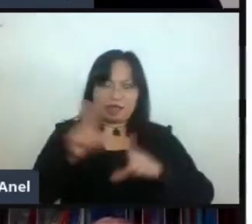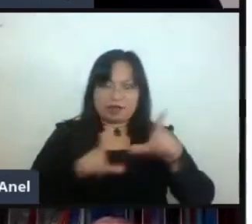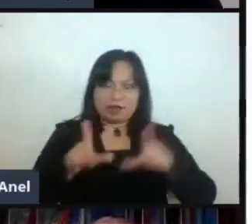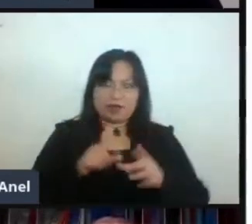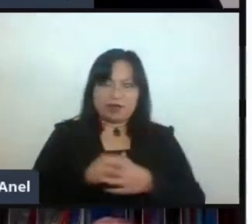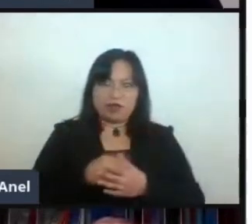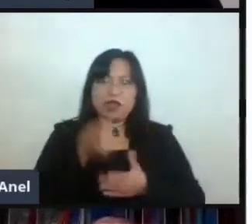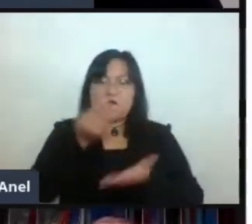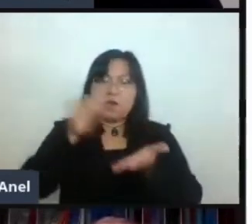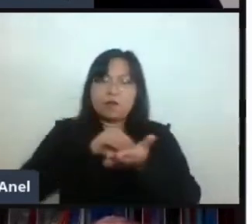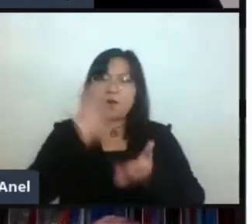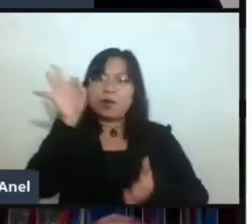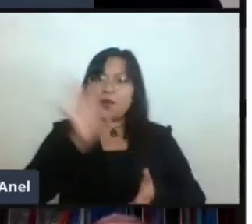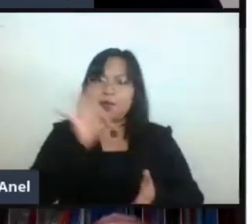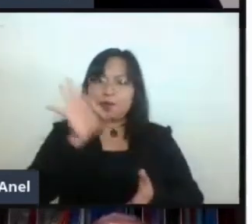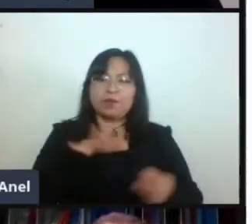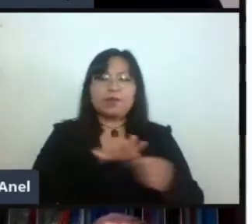agrego